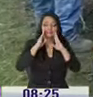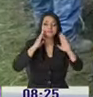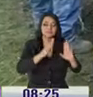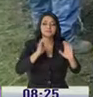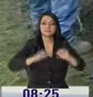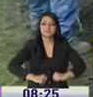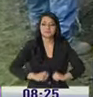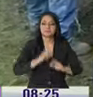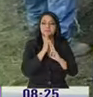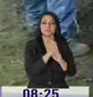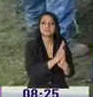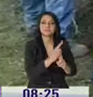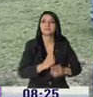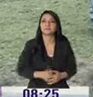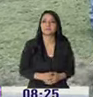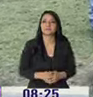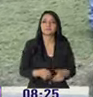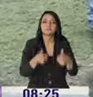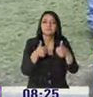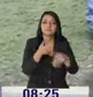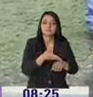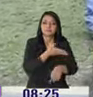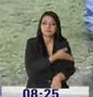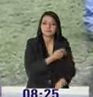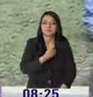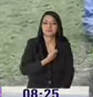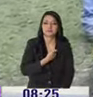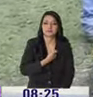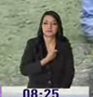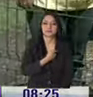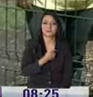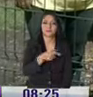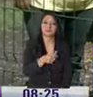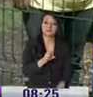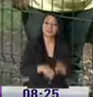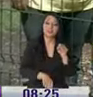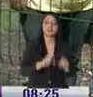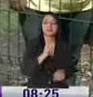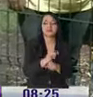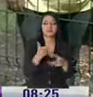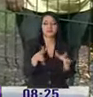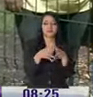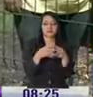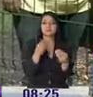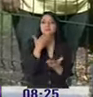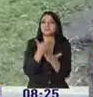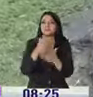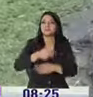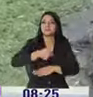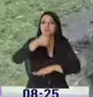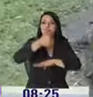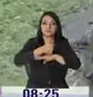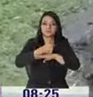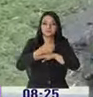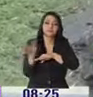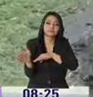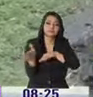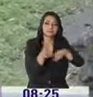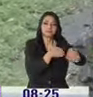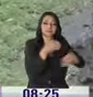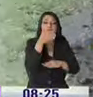vecinos. Qué bueno, esto lo habían, nosotros mismos, los ciudadanos lo habían dañado. Qué bueno, realmente. Gracias, autoridades. También se fueron al barrio